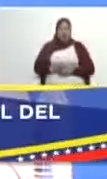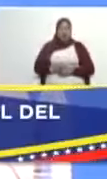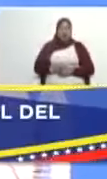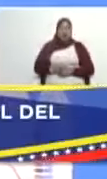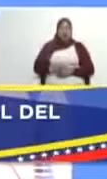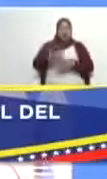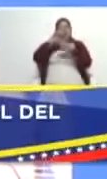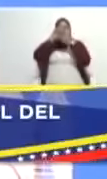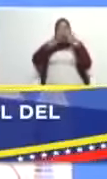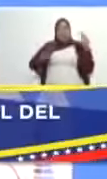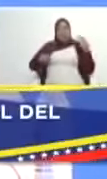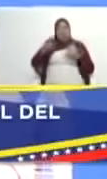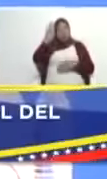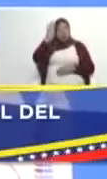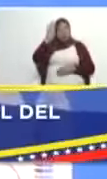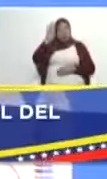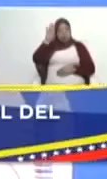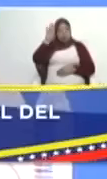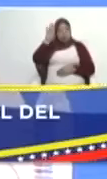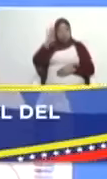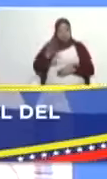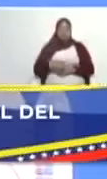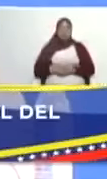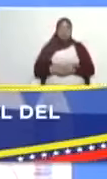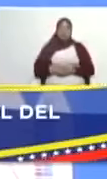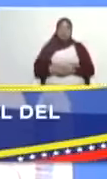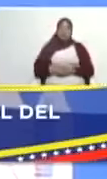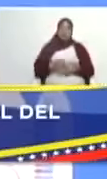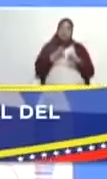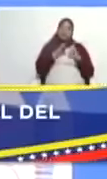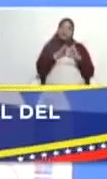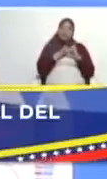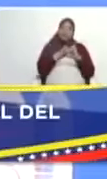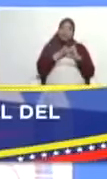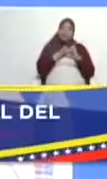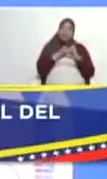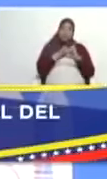compromiso es jurado con ustedes, de corazón.